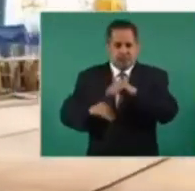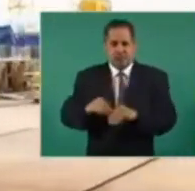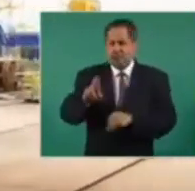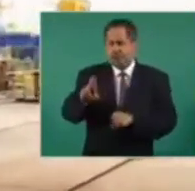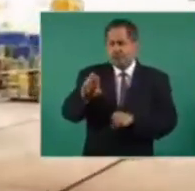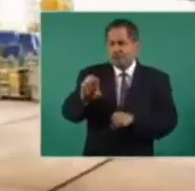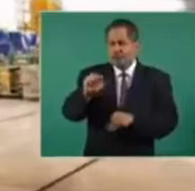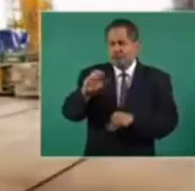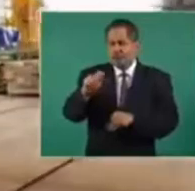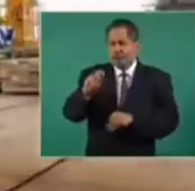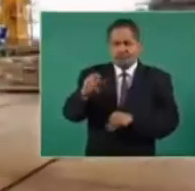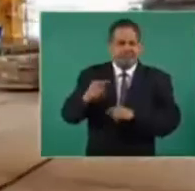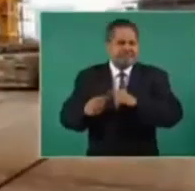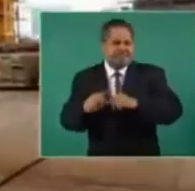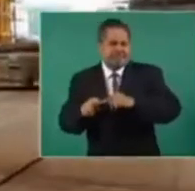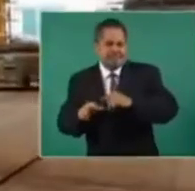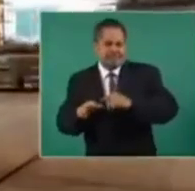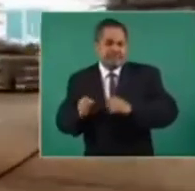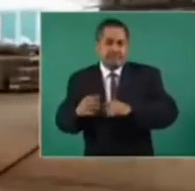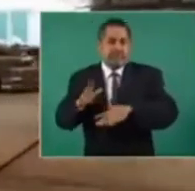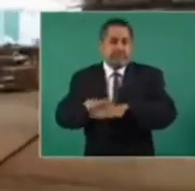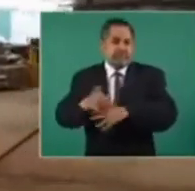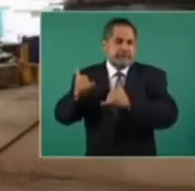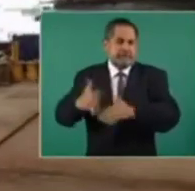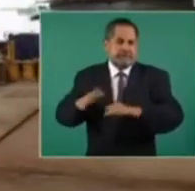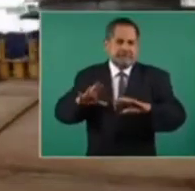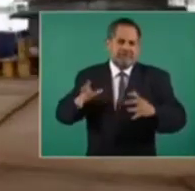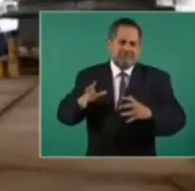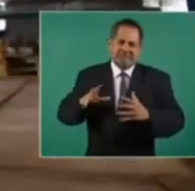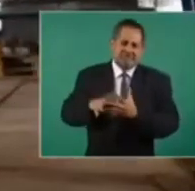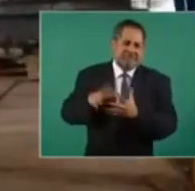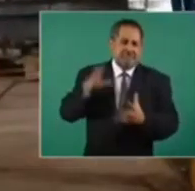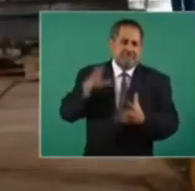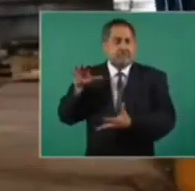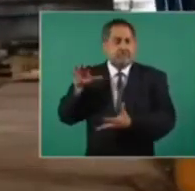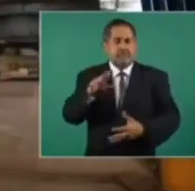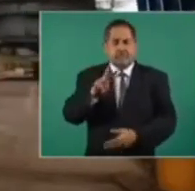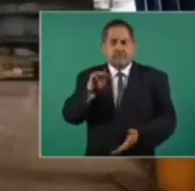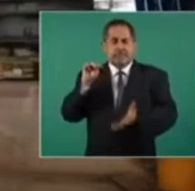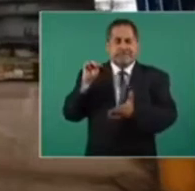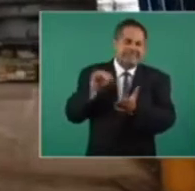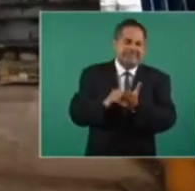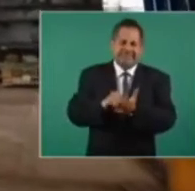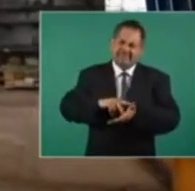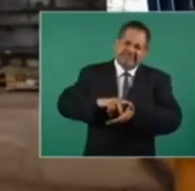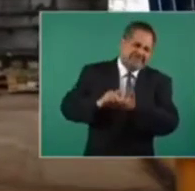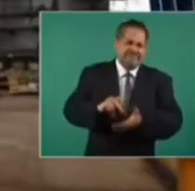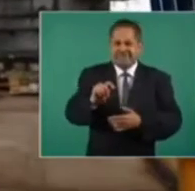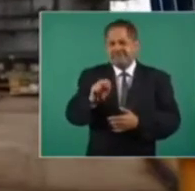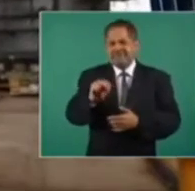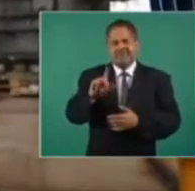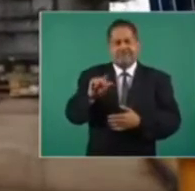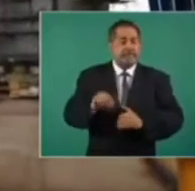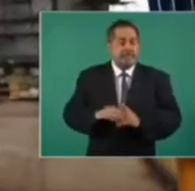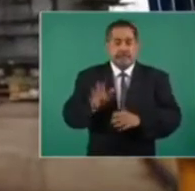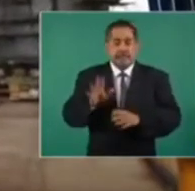regenerador de la planta catalítica. Es el equipo más pesado en su conjunto, cerca de 3.000 toneladas. Ya está casi listo